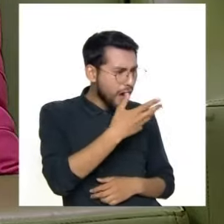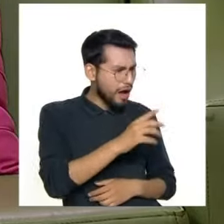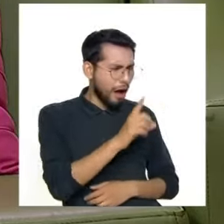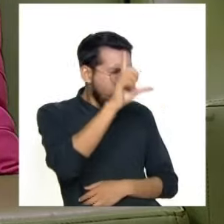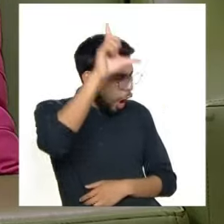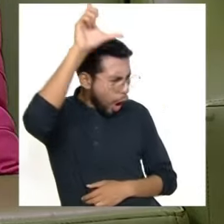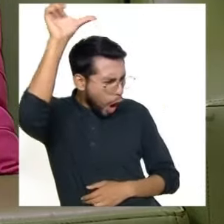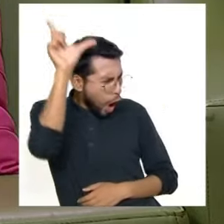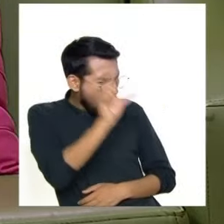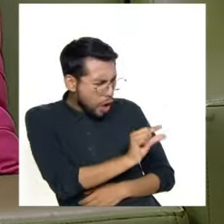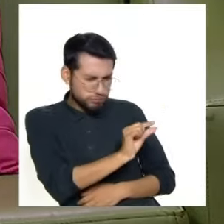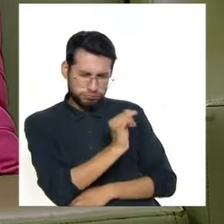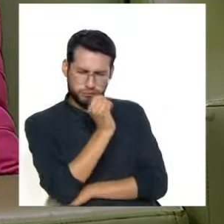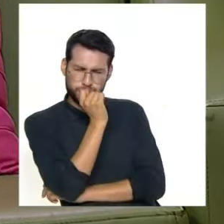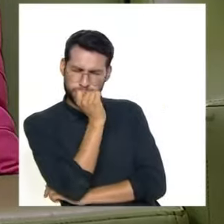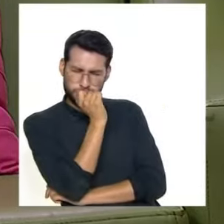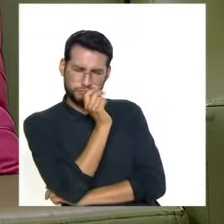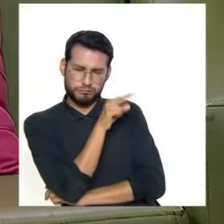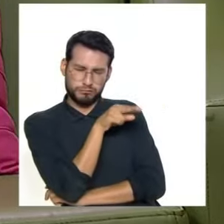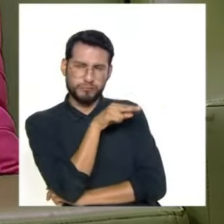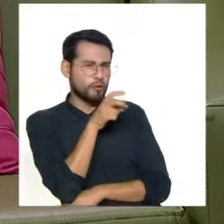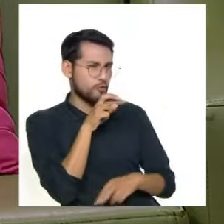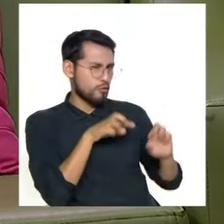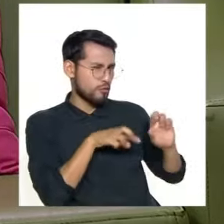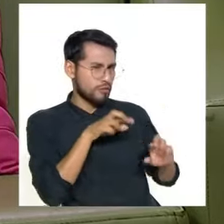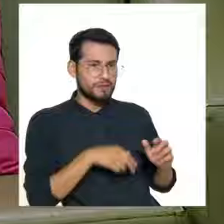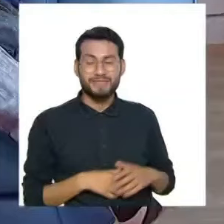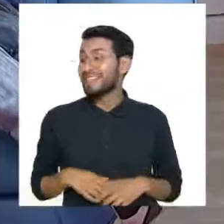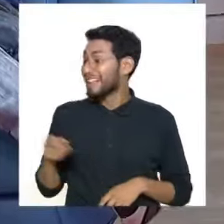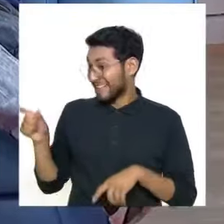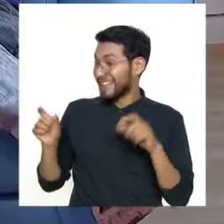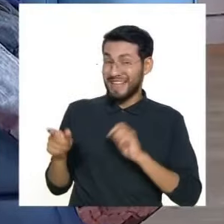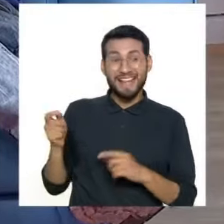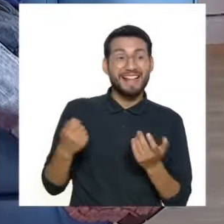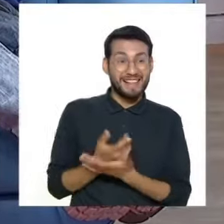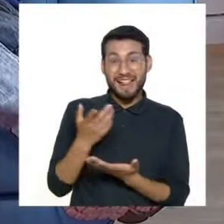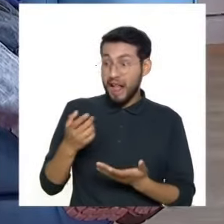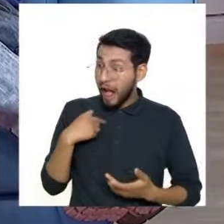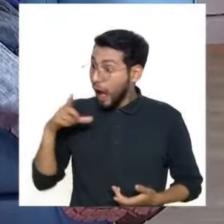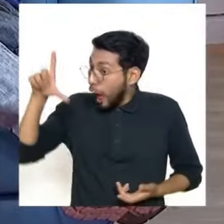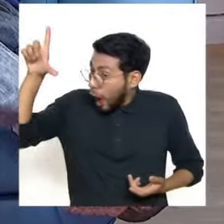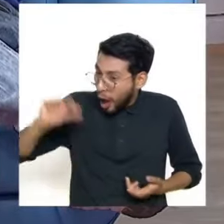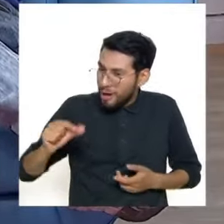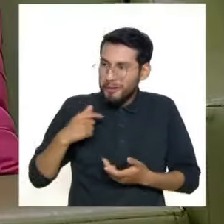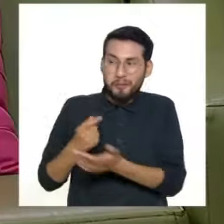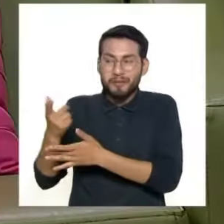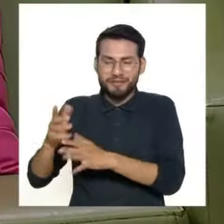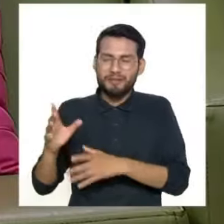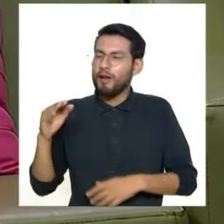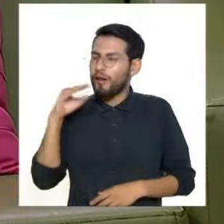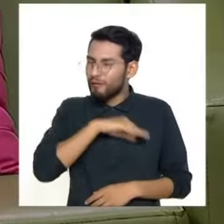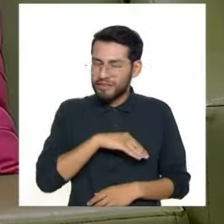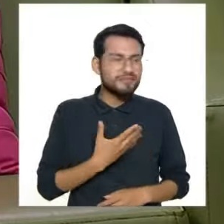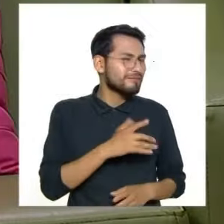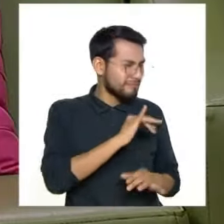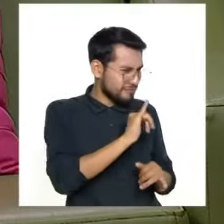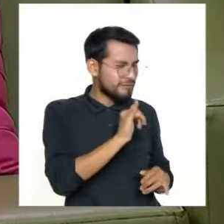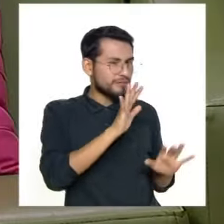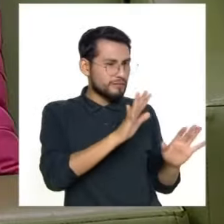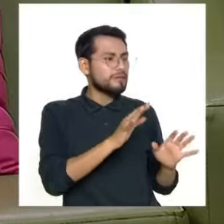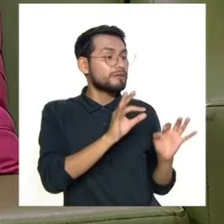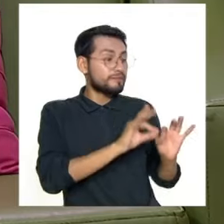buena los zapatos son un sol yo dudaría Ah Esos son los que compran Esos son los que compran pero otro otro punto